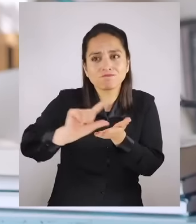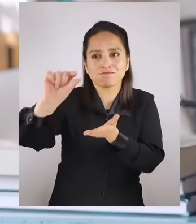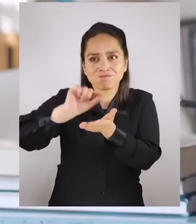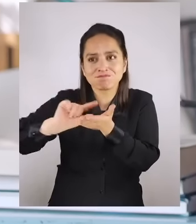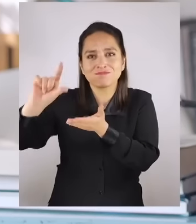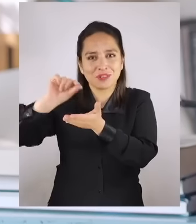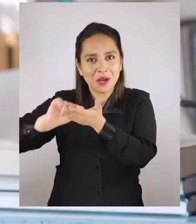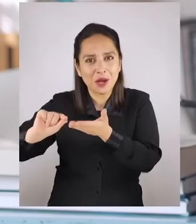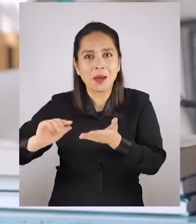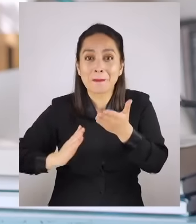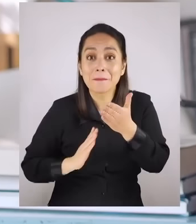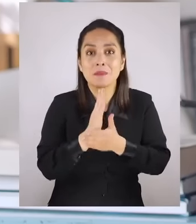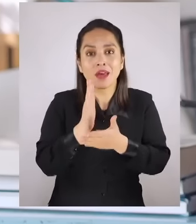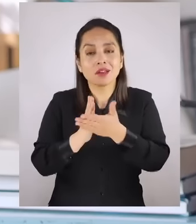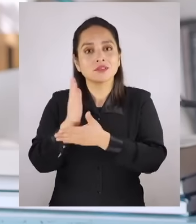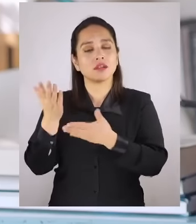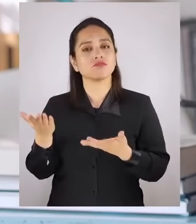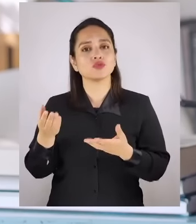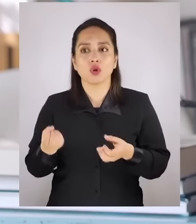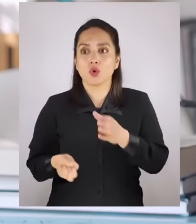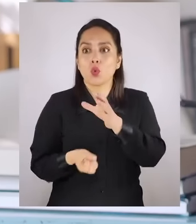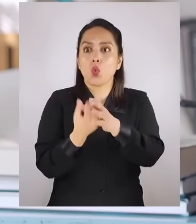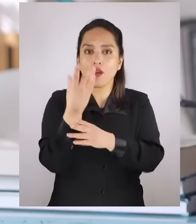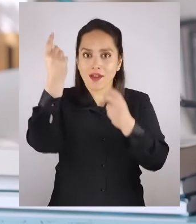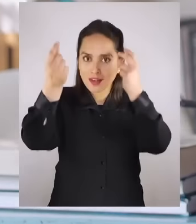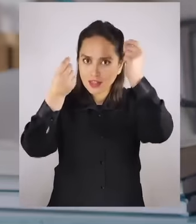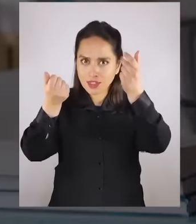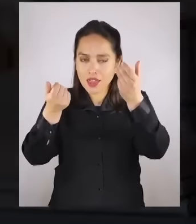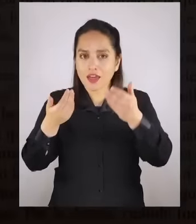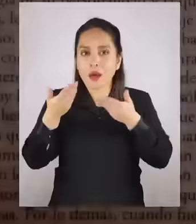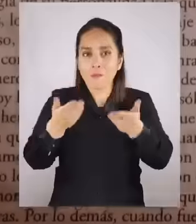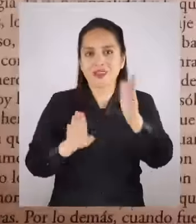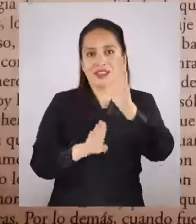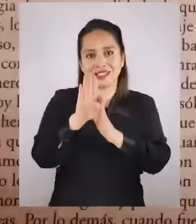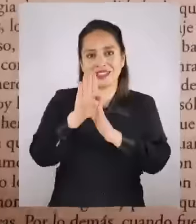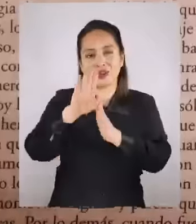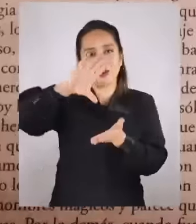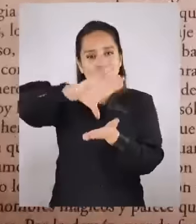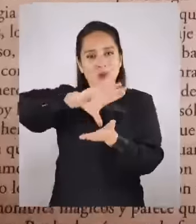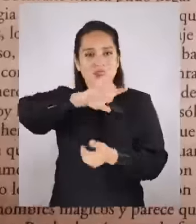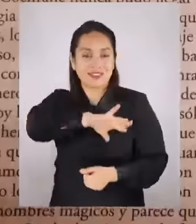son realmente novedosos y son un aporte al desarrollo del país.